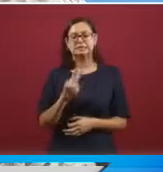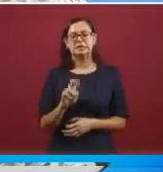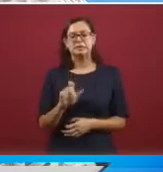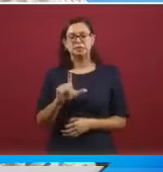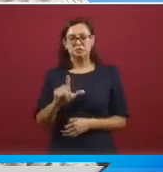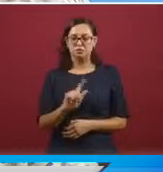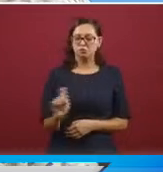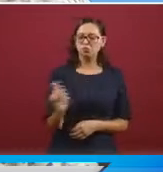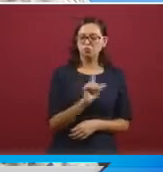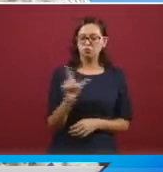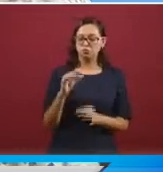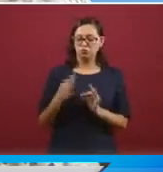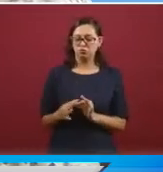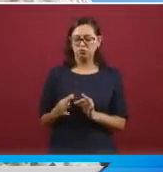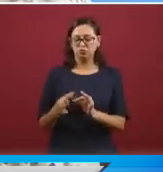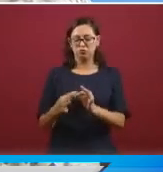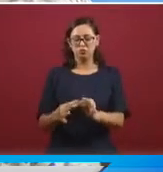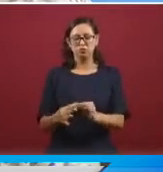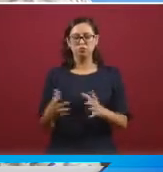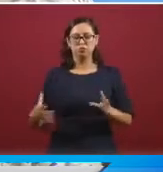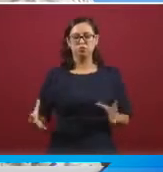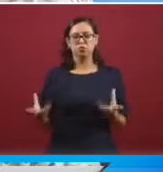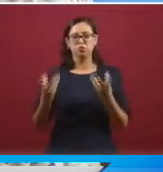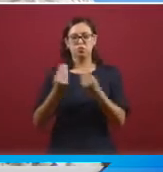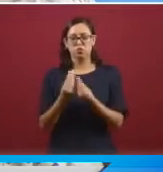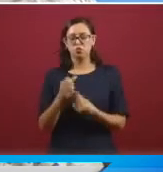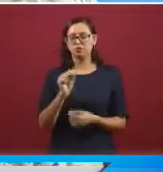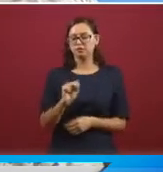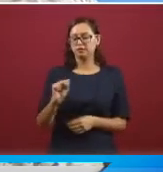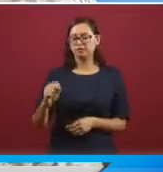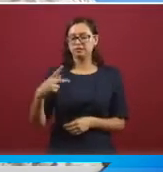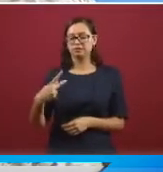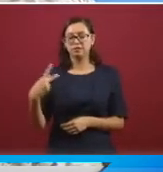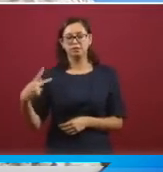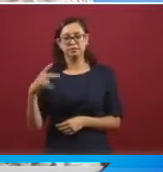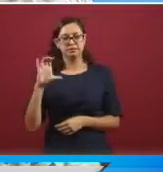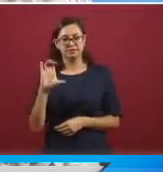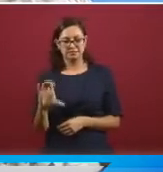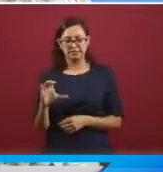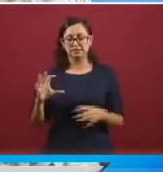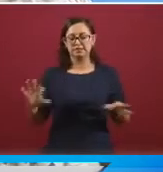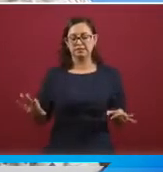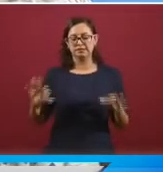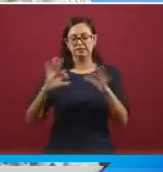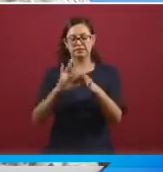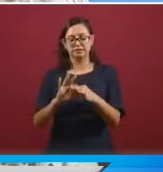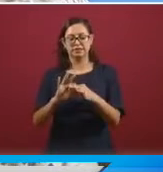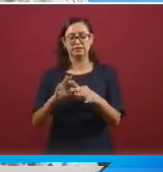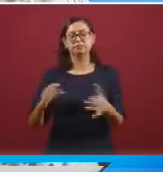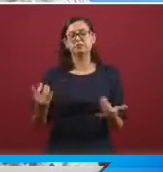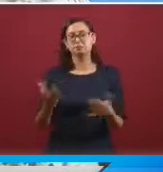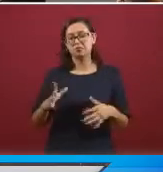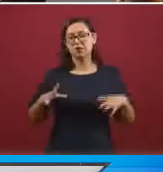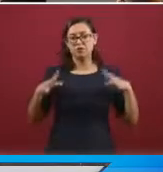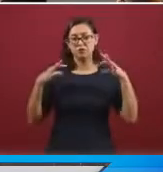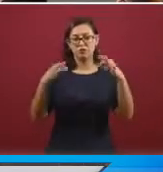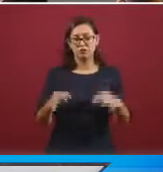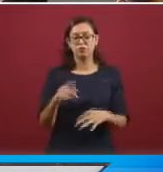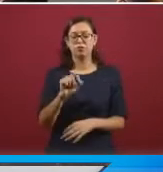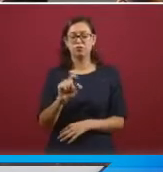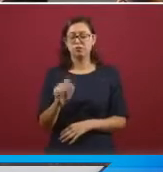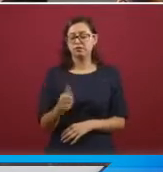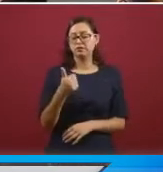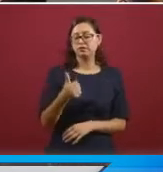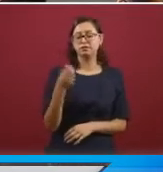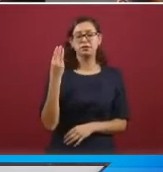Guardia Nacional. El comandante de la Guardia Nacional, el general Luis Rodríguez Bucio, informa que la Guardia Nacional está constituida por miembros